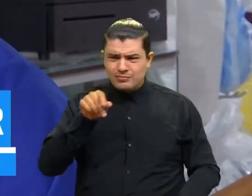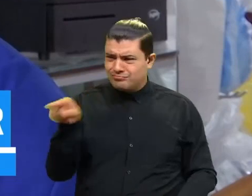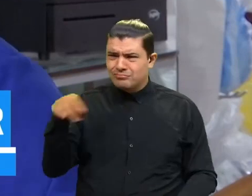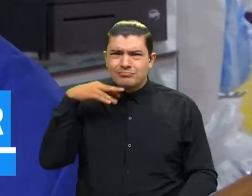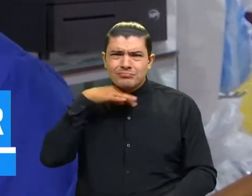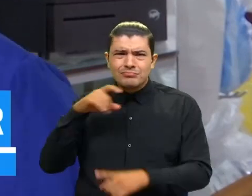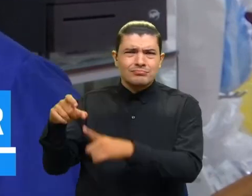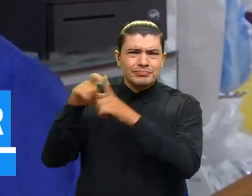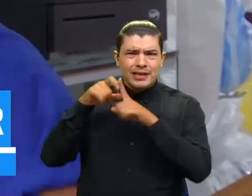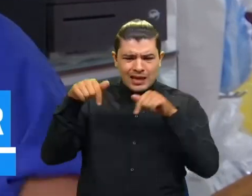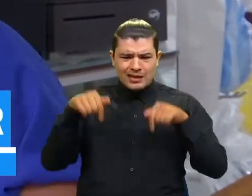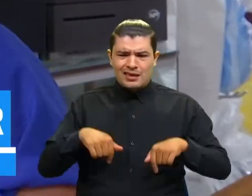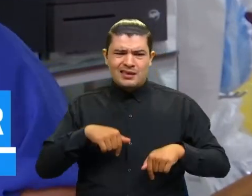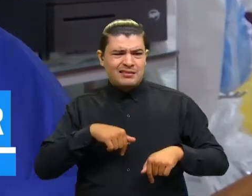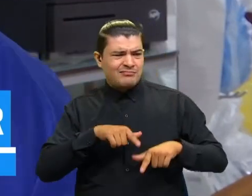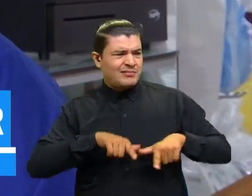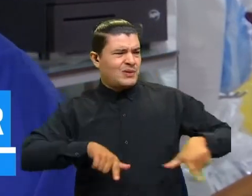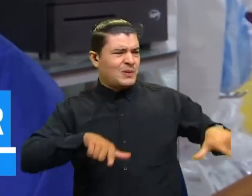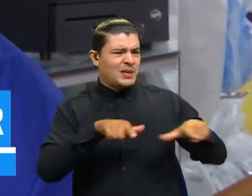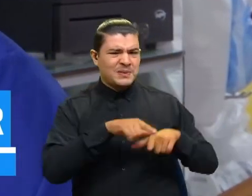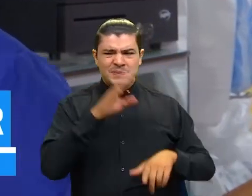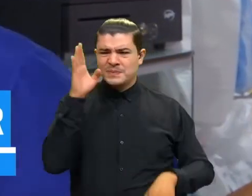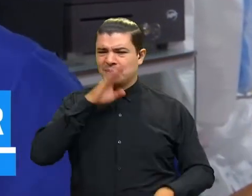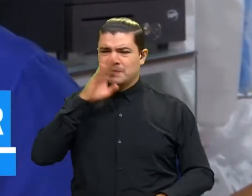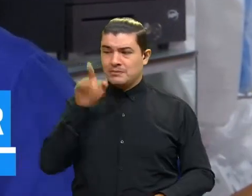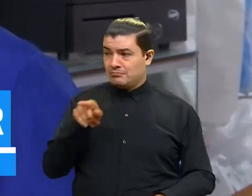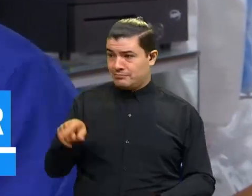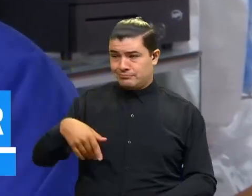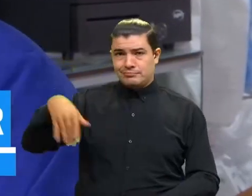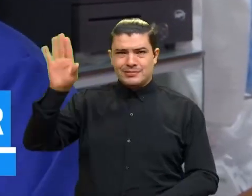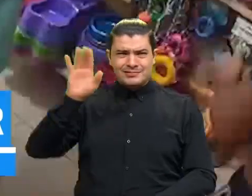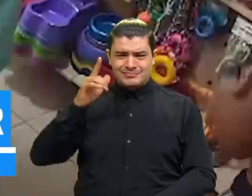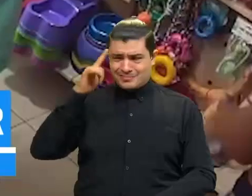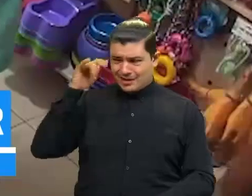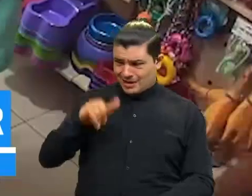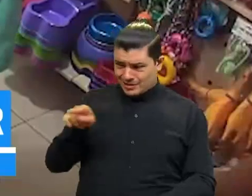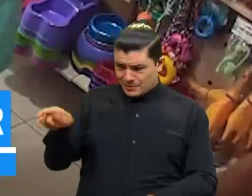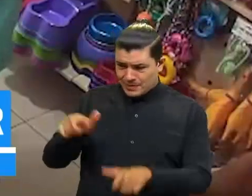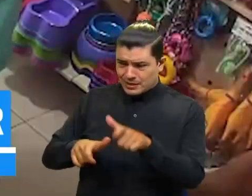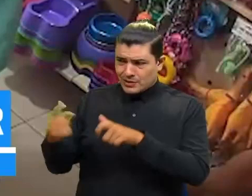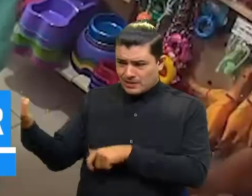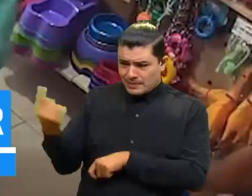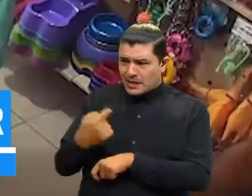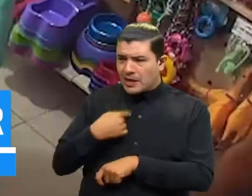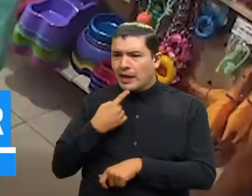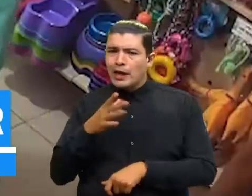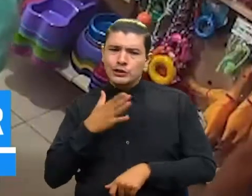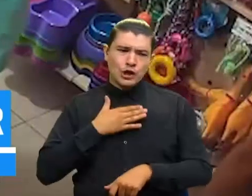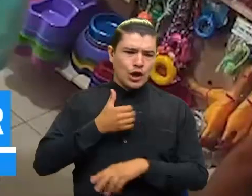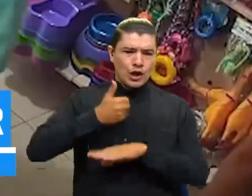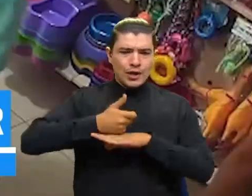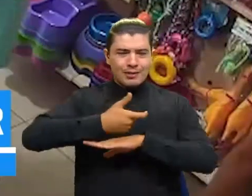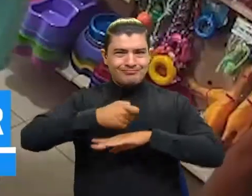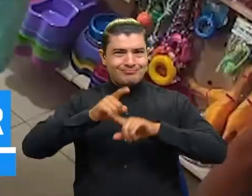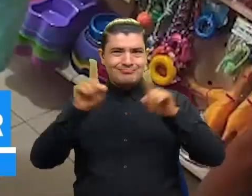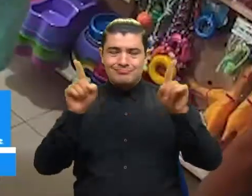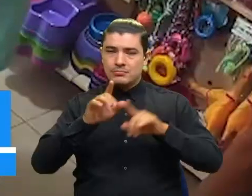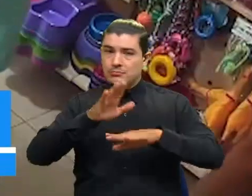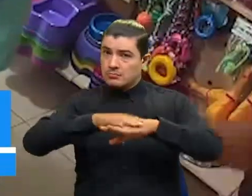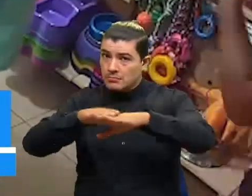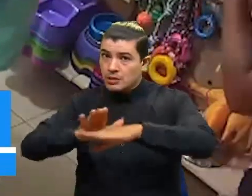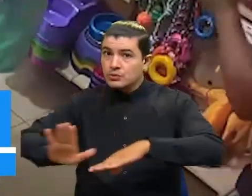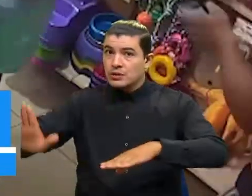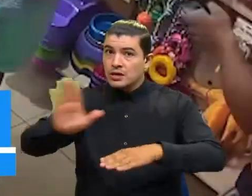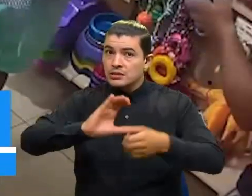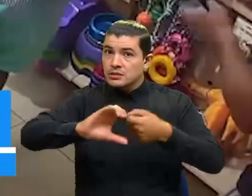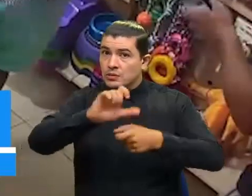decime qué es un local suyo y se fue entonces la madre es no creer que entre llegas y de repente el llamado es para la comunidad de ser precavida con